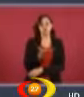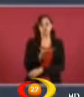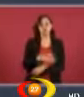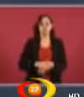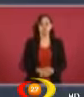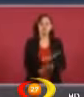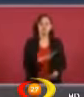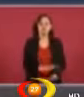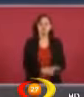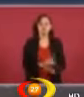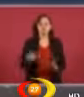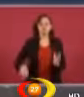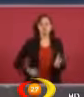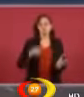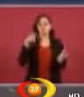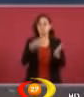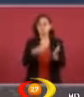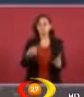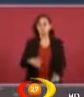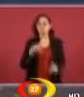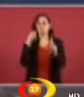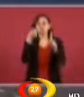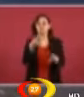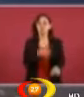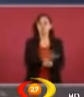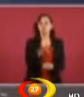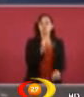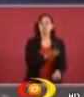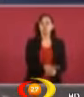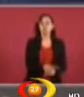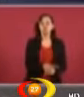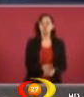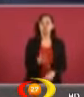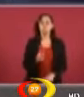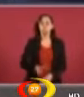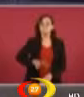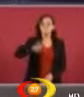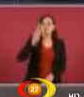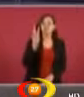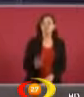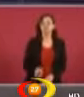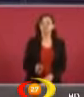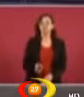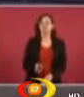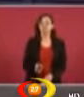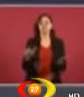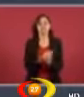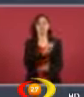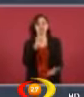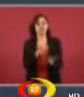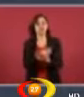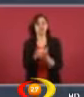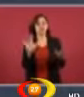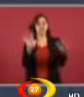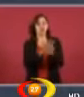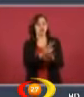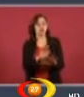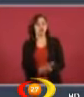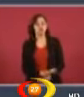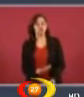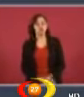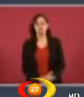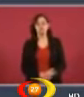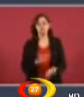nacional al hacer un recuento de las decisiones y programas implementados durante los últimos 12 meses afirmó que el país